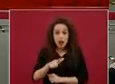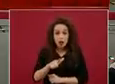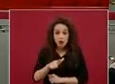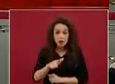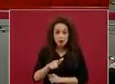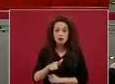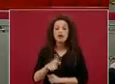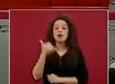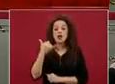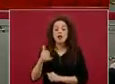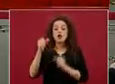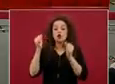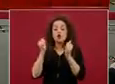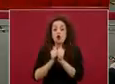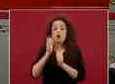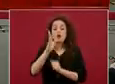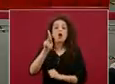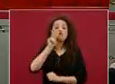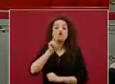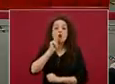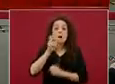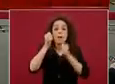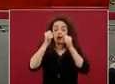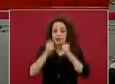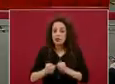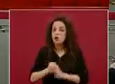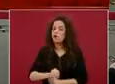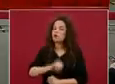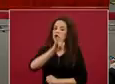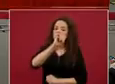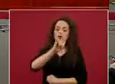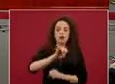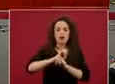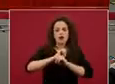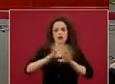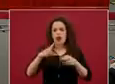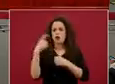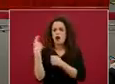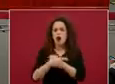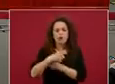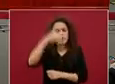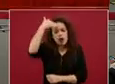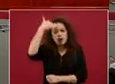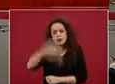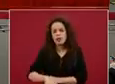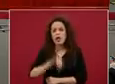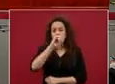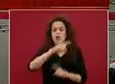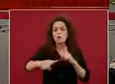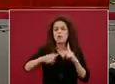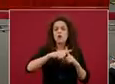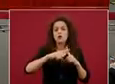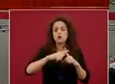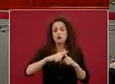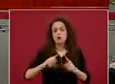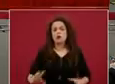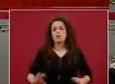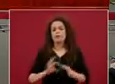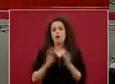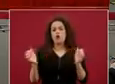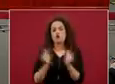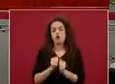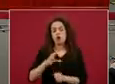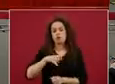con una prueba, es en automático positivo. En automático es un caso confirmado por asociación